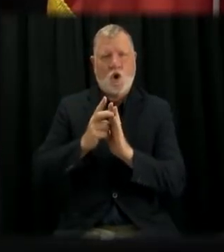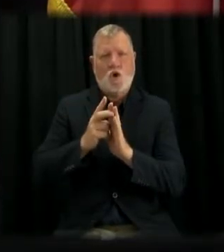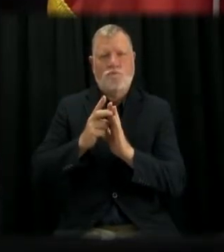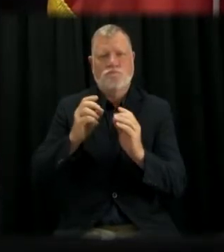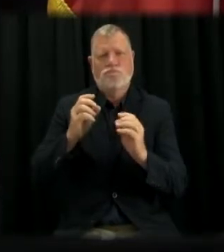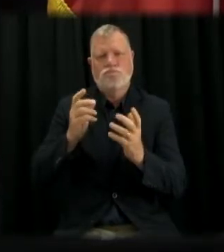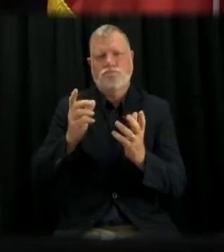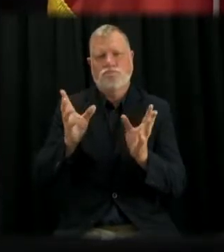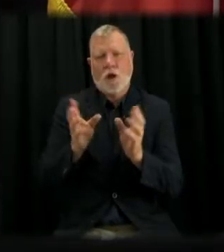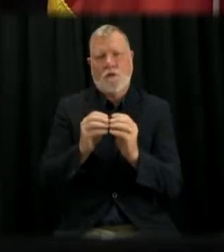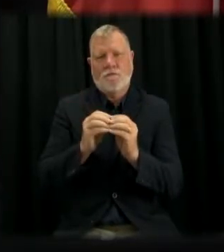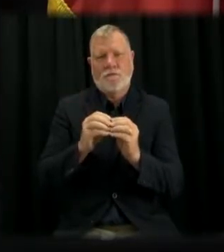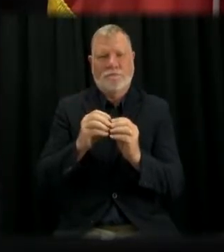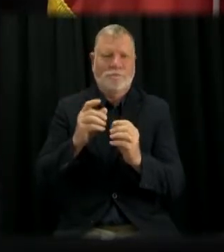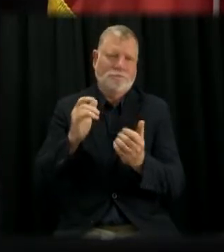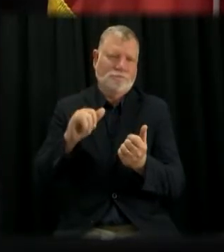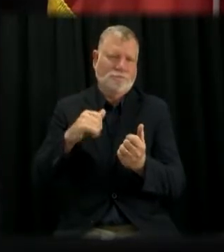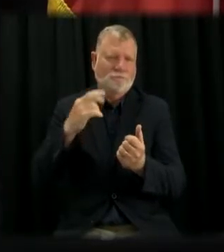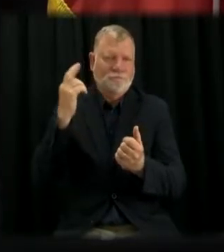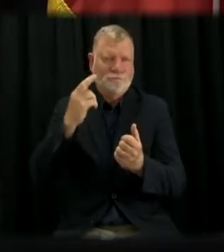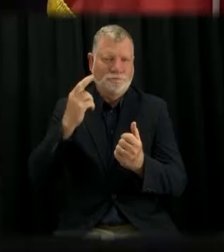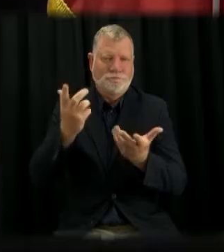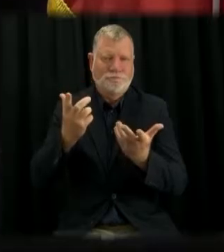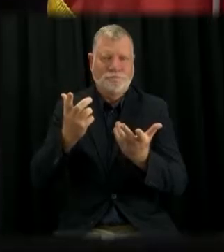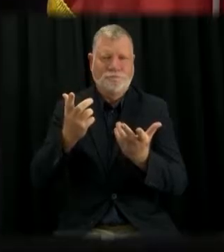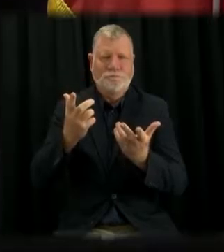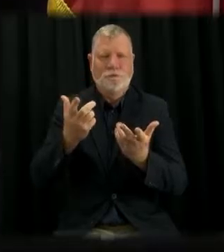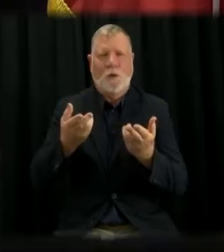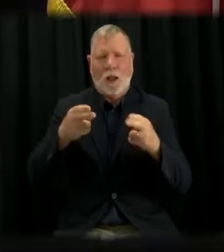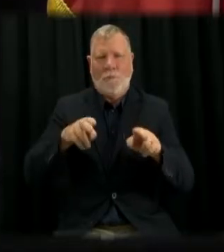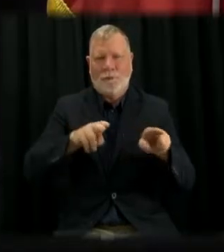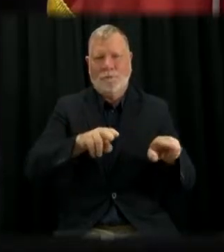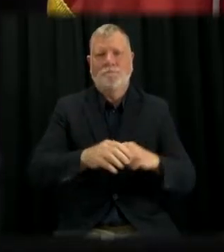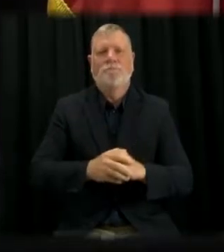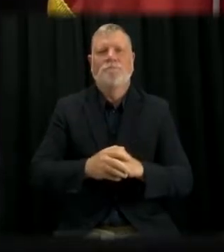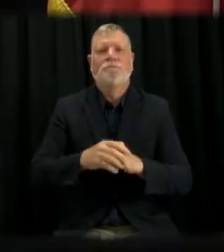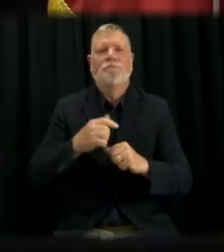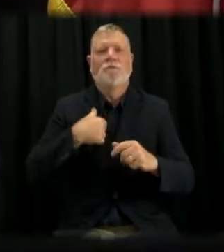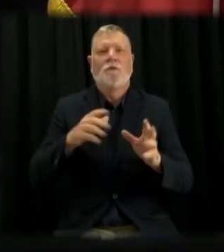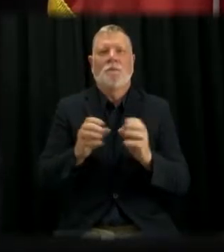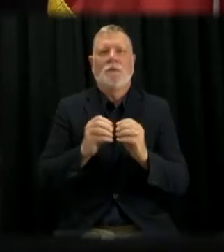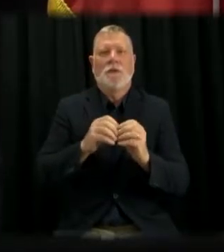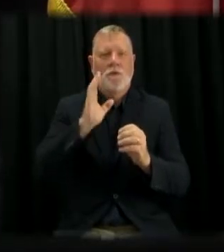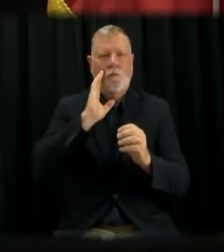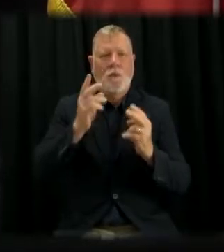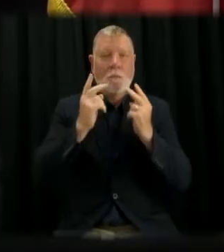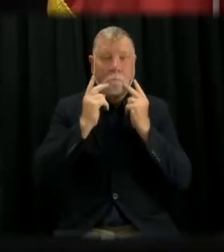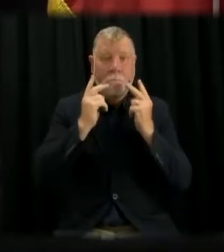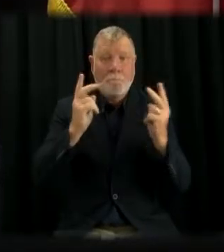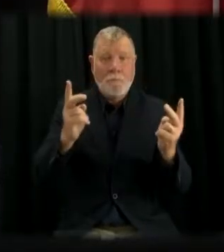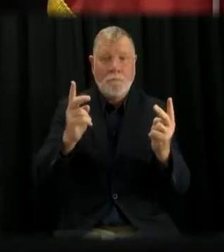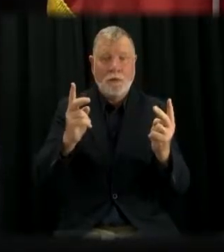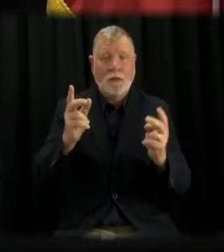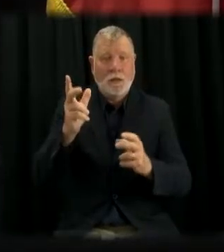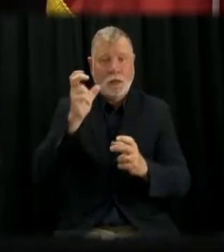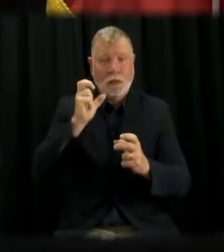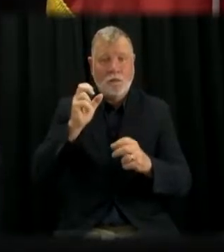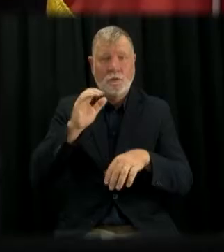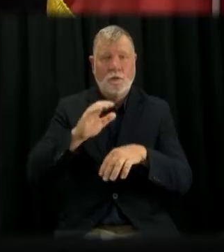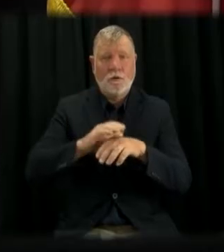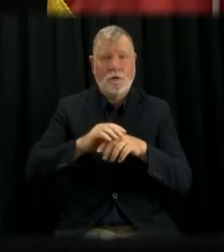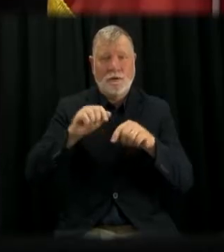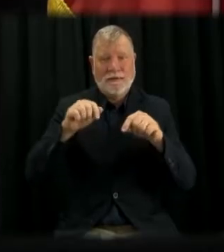videoconferencia dadas las circunstancias actuales. Y como parte de la reunión, vamos a estar llevando una vista pública sobre